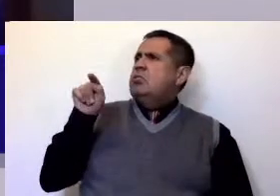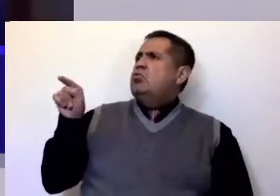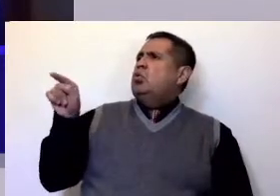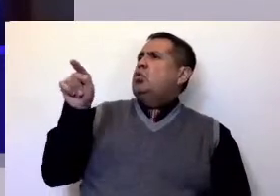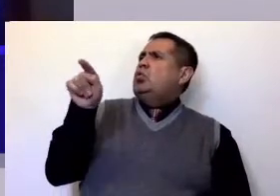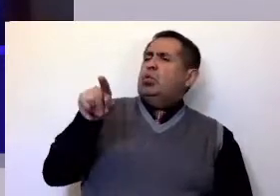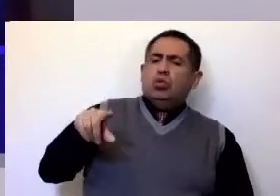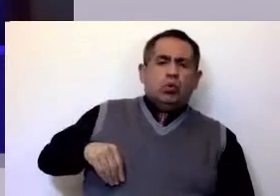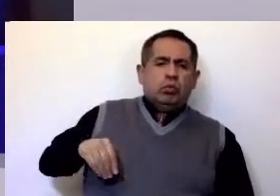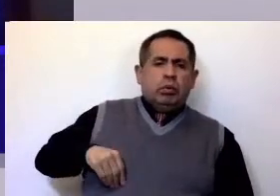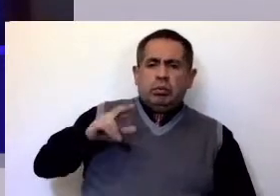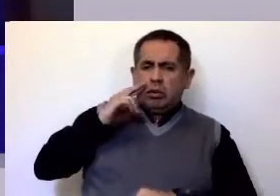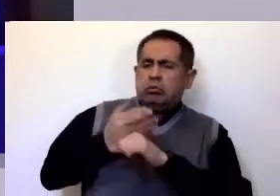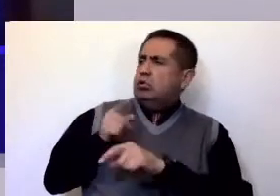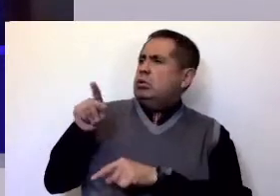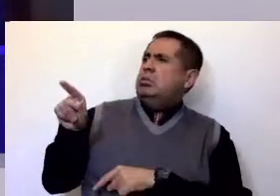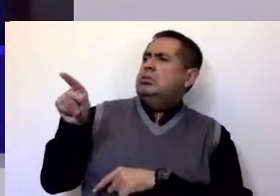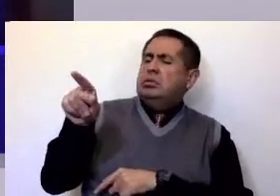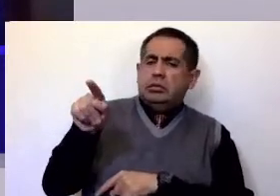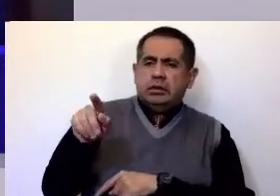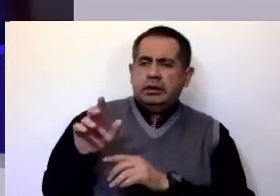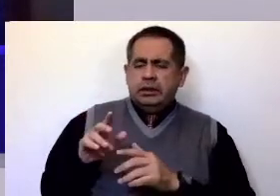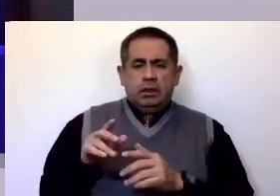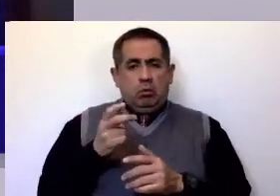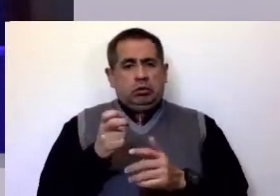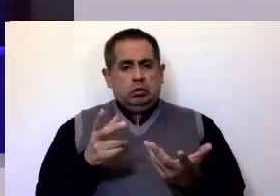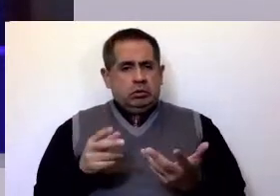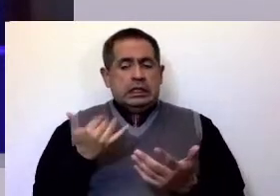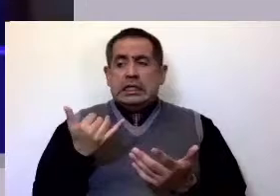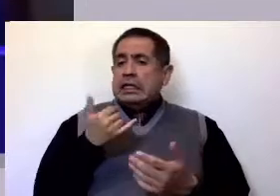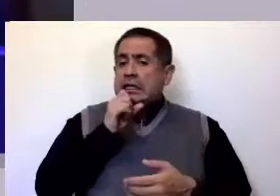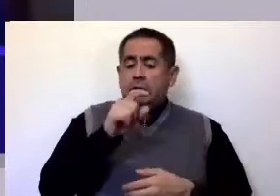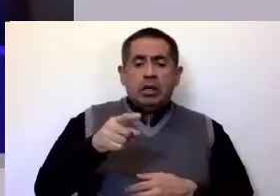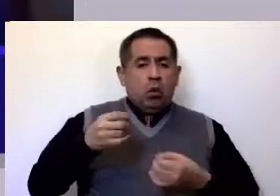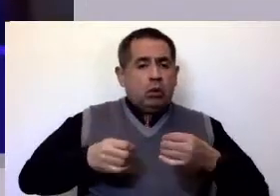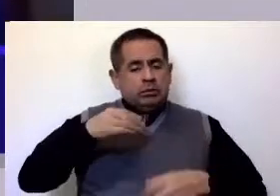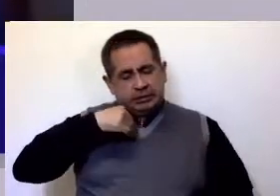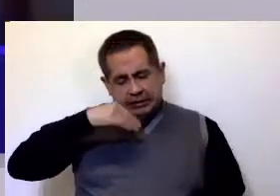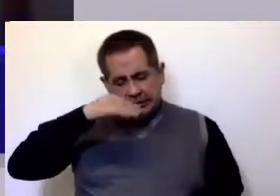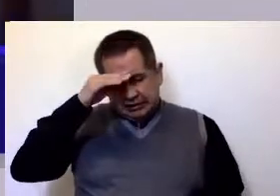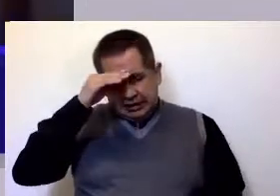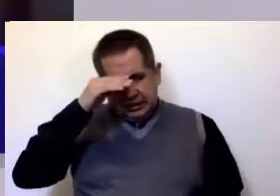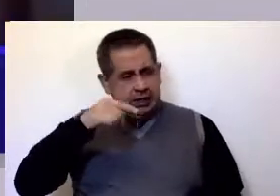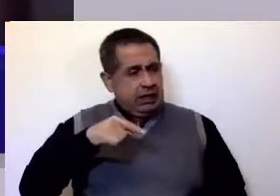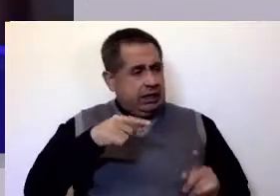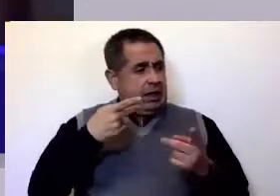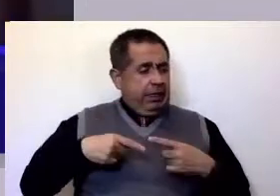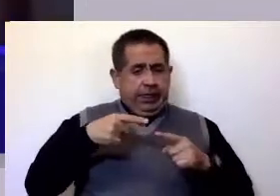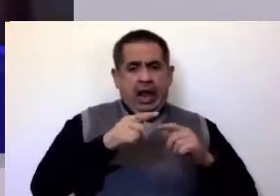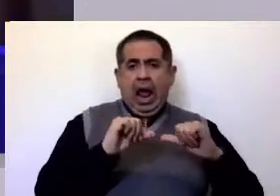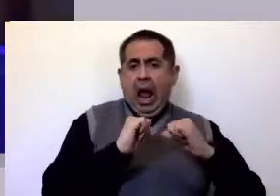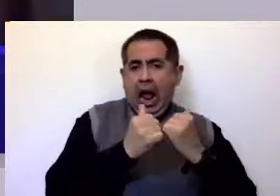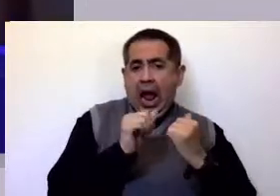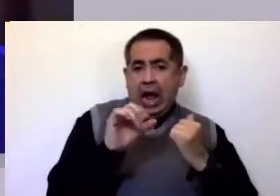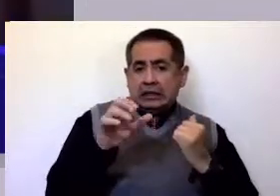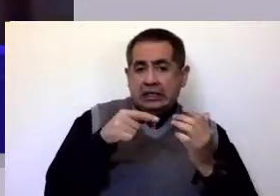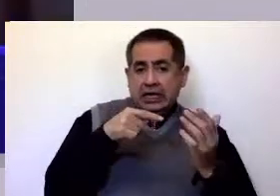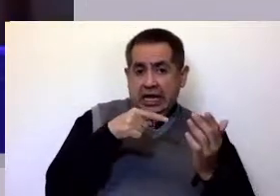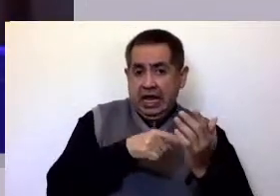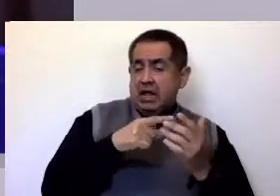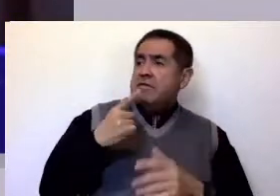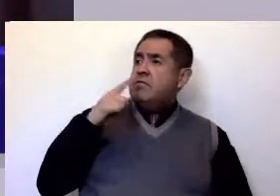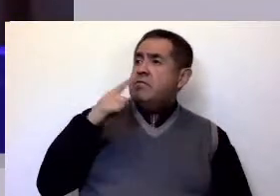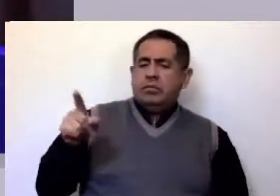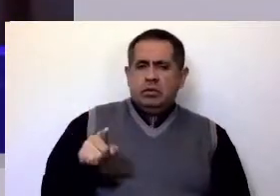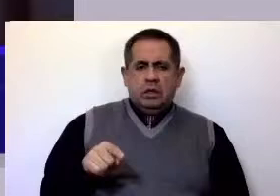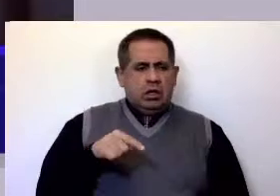como responsables y la otra por considerar que la parte quejosa la asociación civil no contaba con